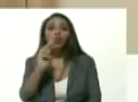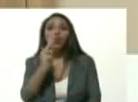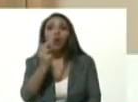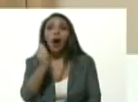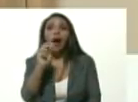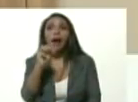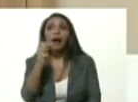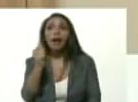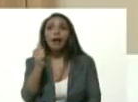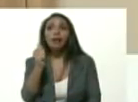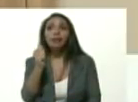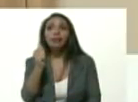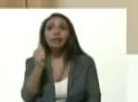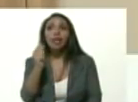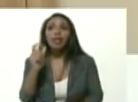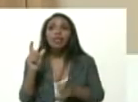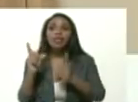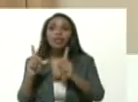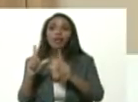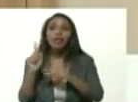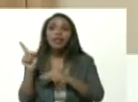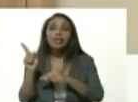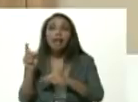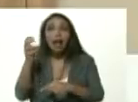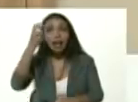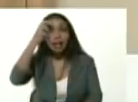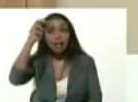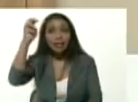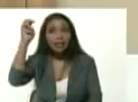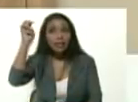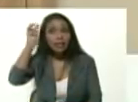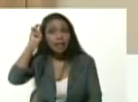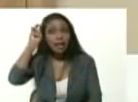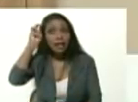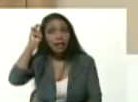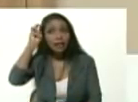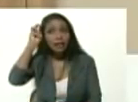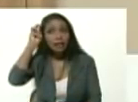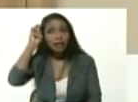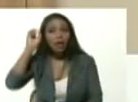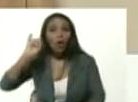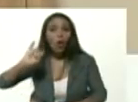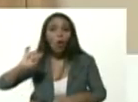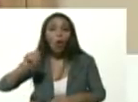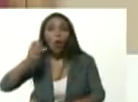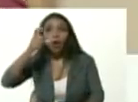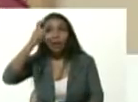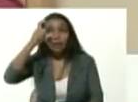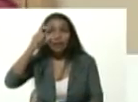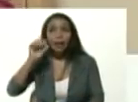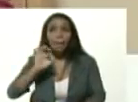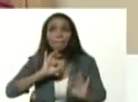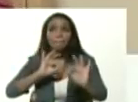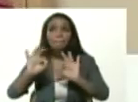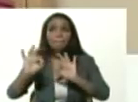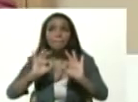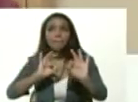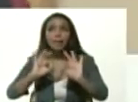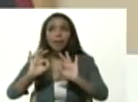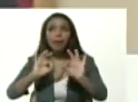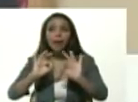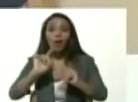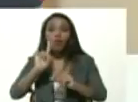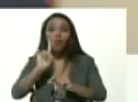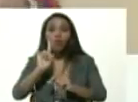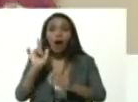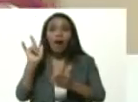Le he dado la instrucción al canciller de la República Bolivariana de Venezuela que prepare un